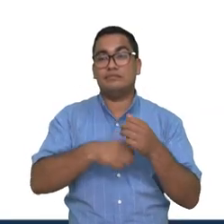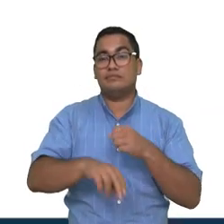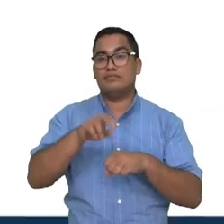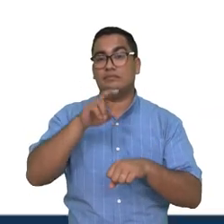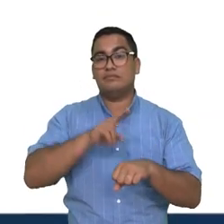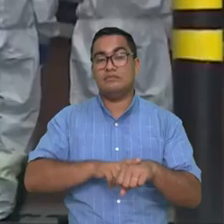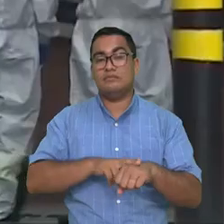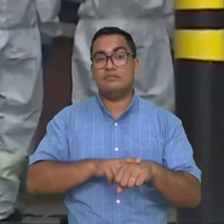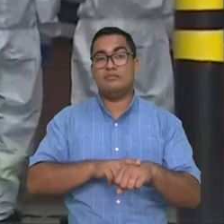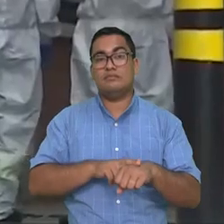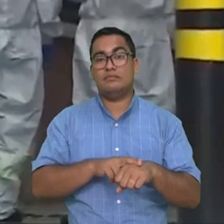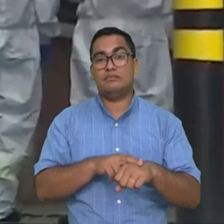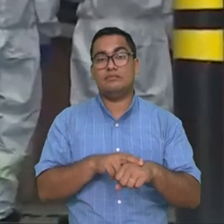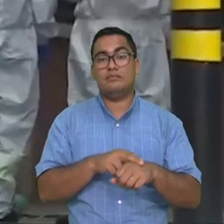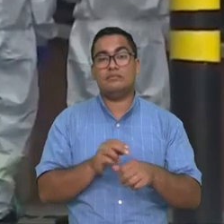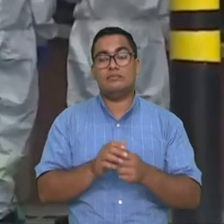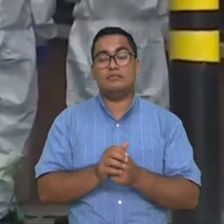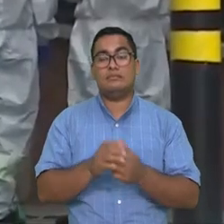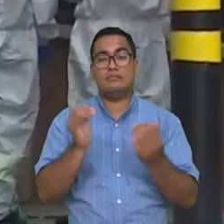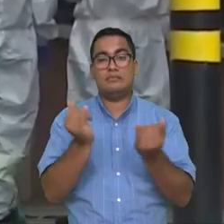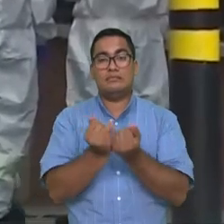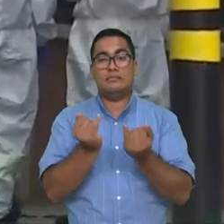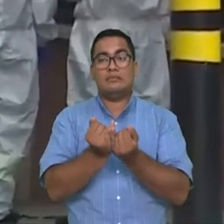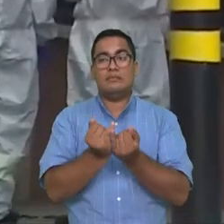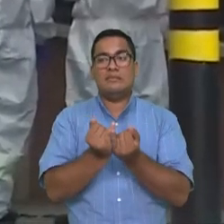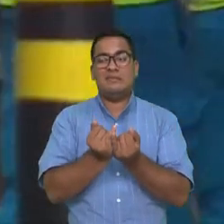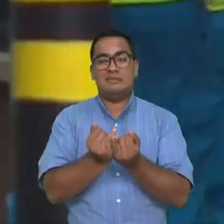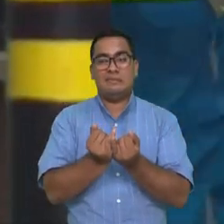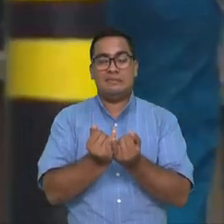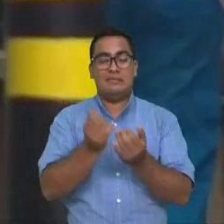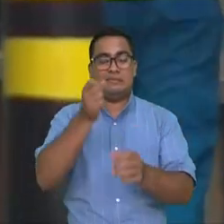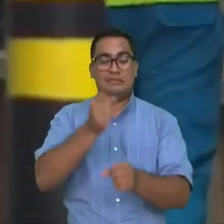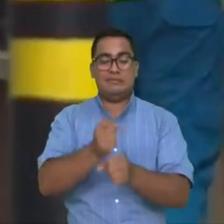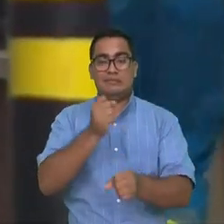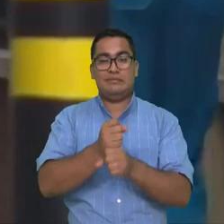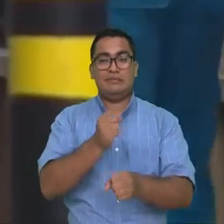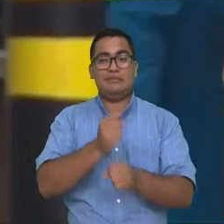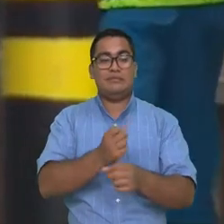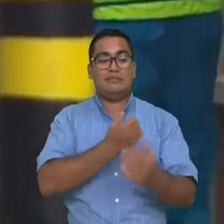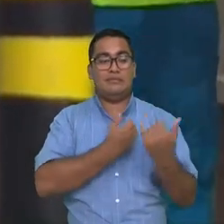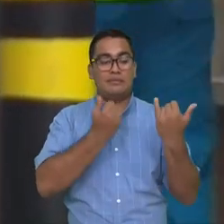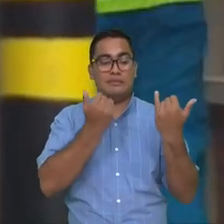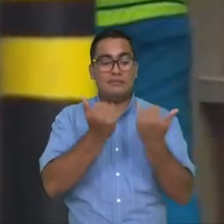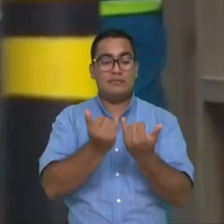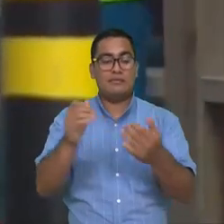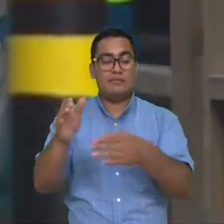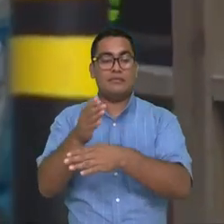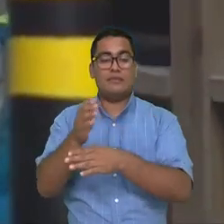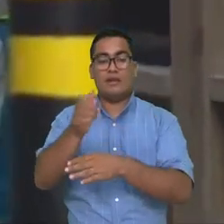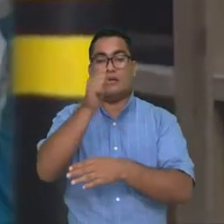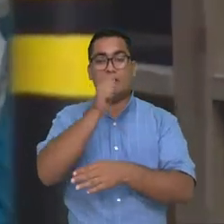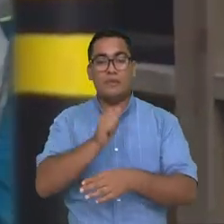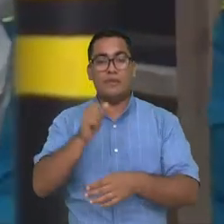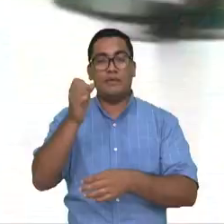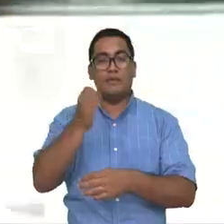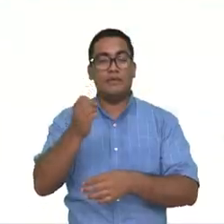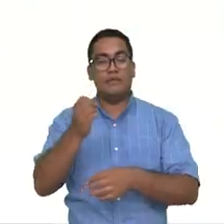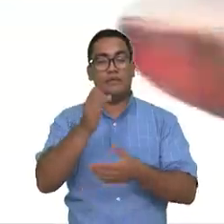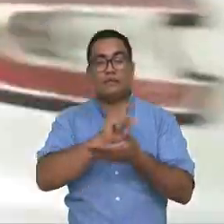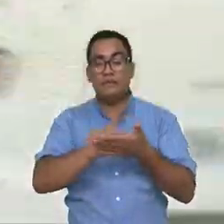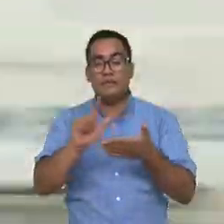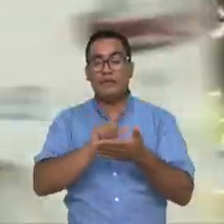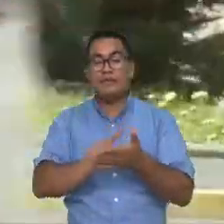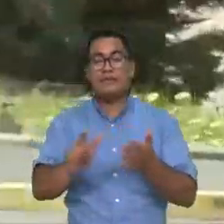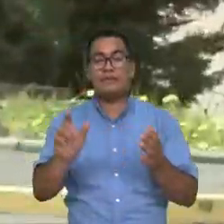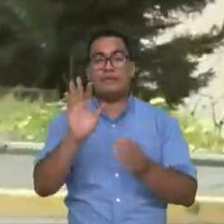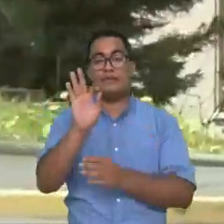se encaminan. Asimismo, están trabajando de la mano con las instituciones del sector de agua potable y saneamiento que integran